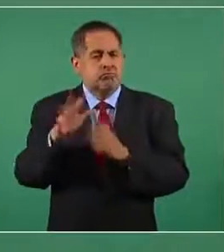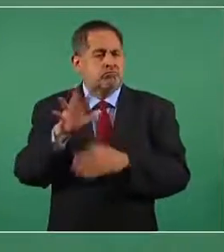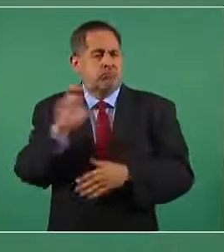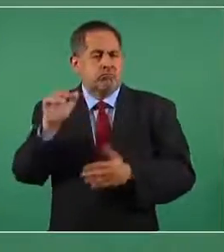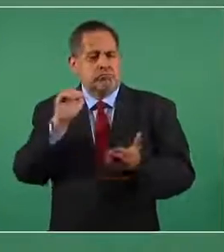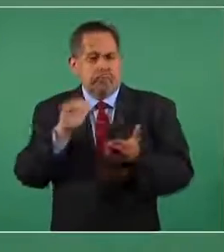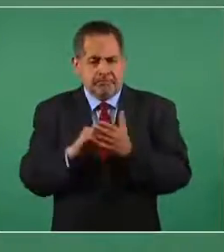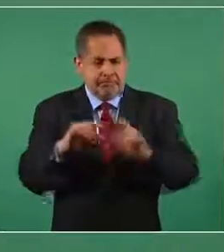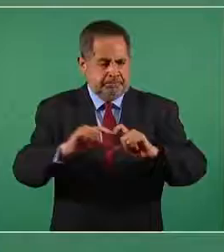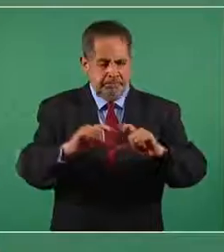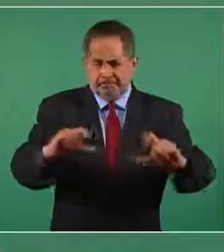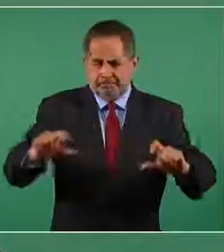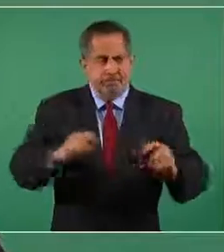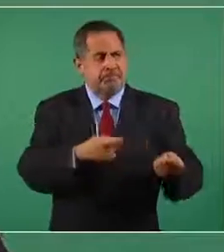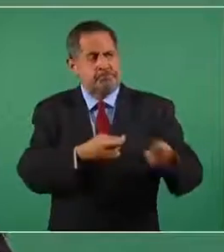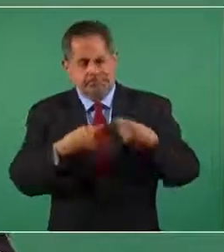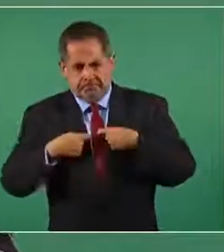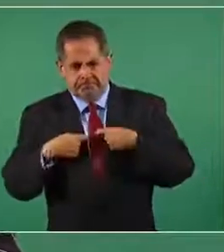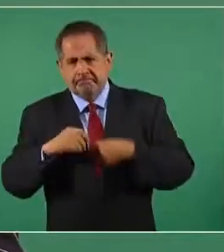8.500.000 dosis.